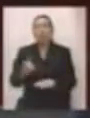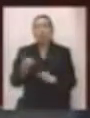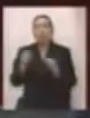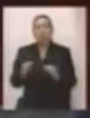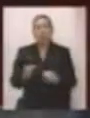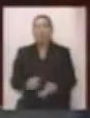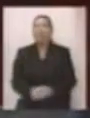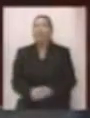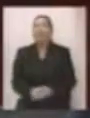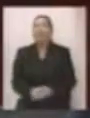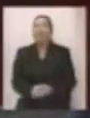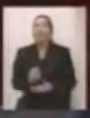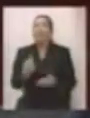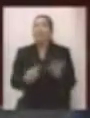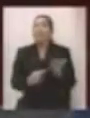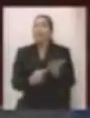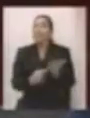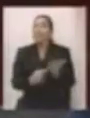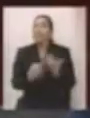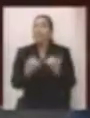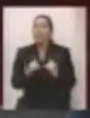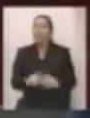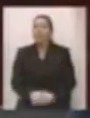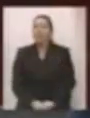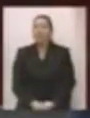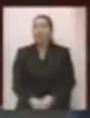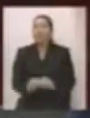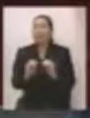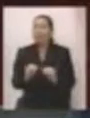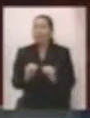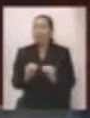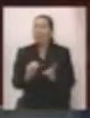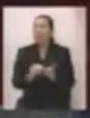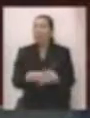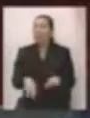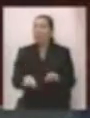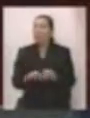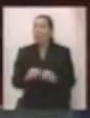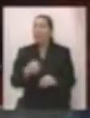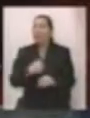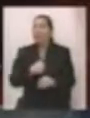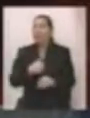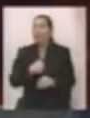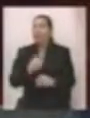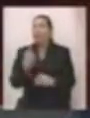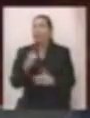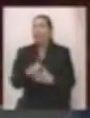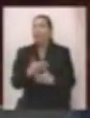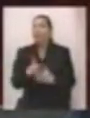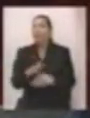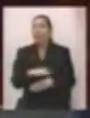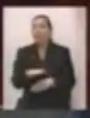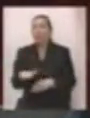y responsable de las tecnologías de la información, dando prioridad al uso de las mismas por parte